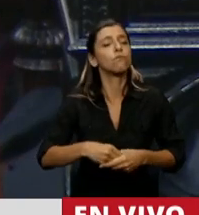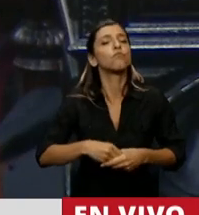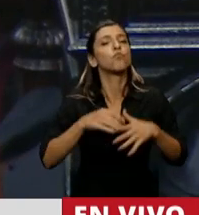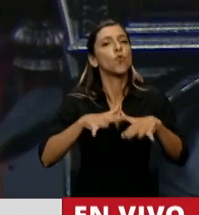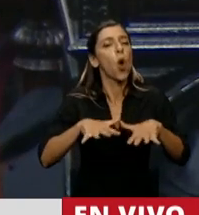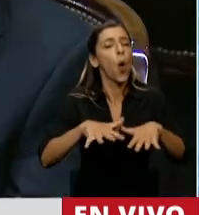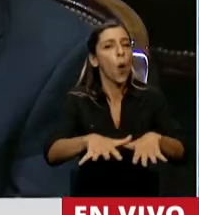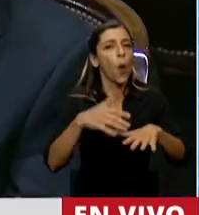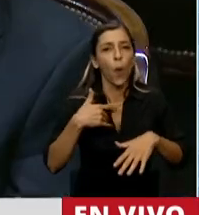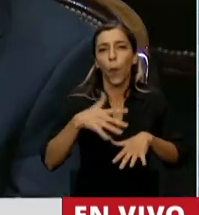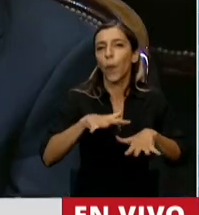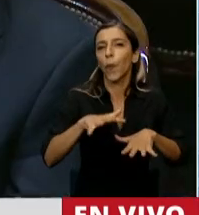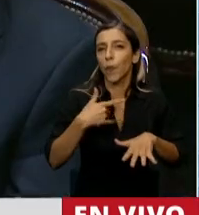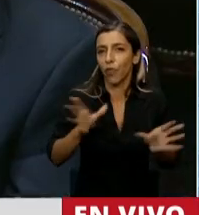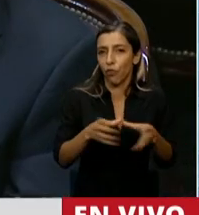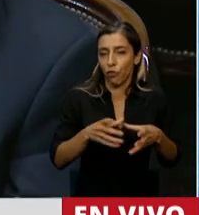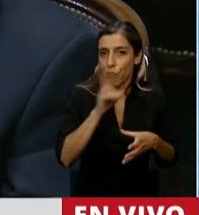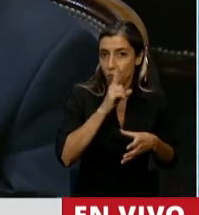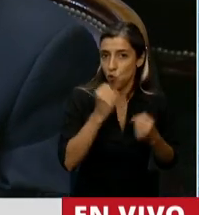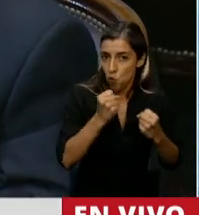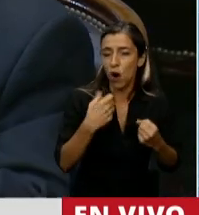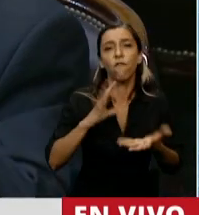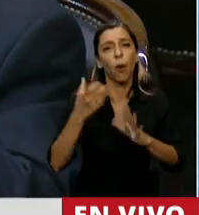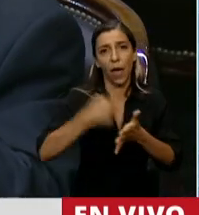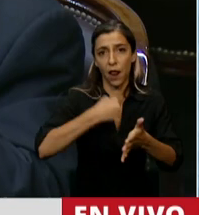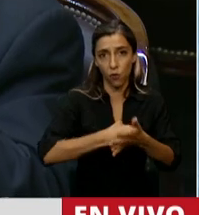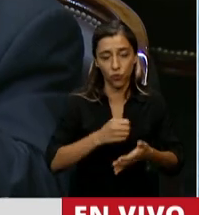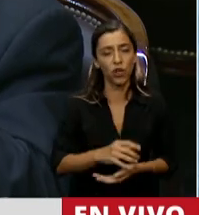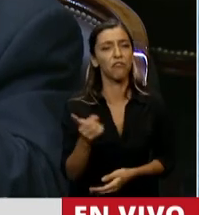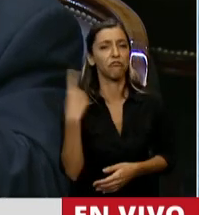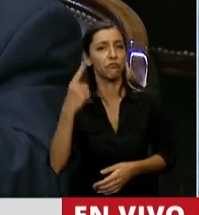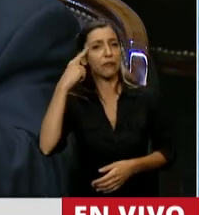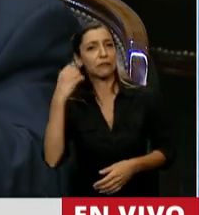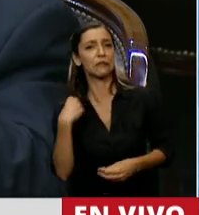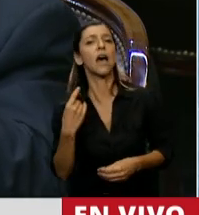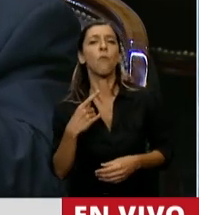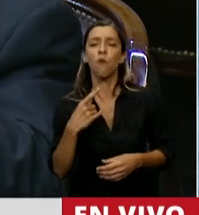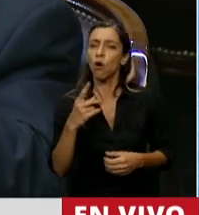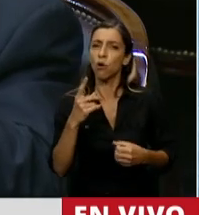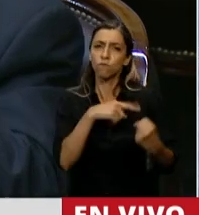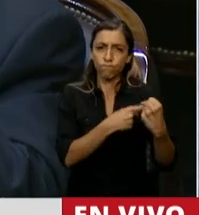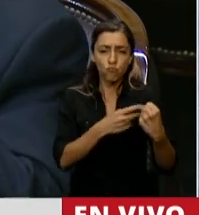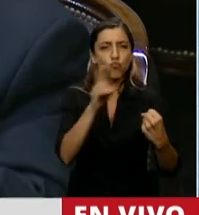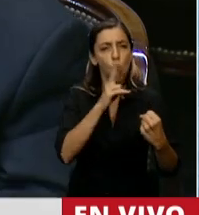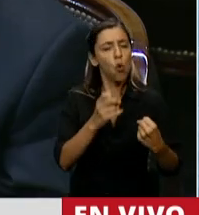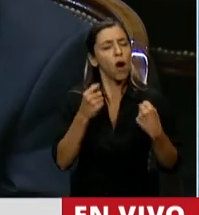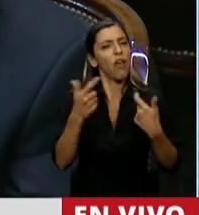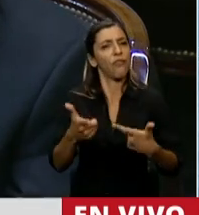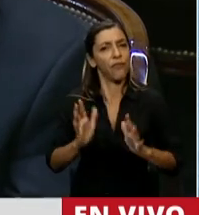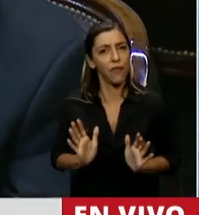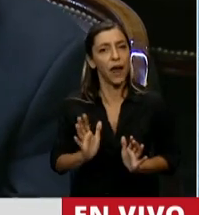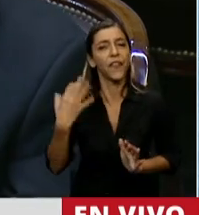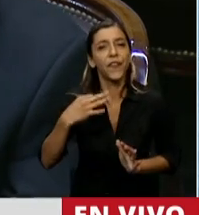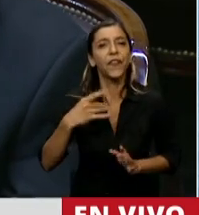lucha. Nos hacemos parte de construir el machismo, de empoderar a las mujeres, de que tengan verdadera